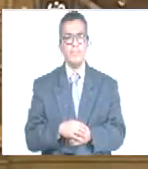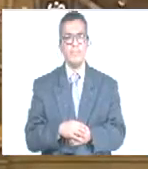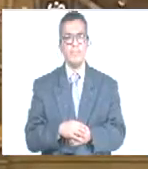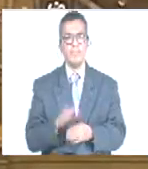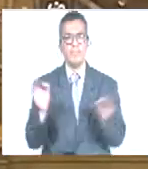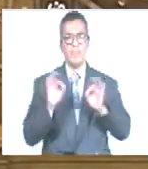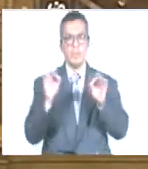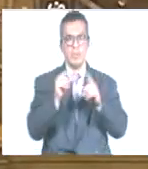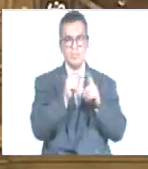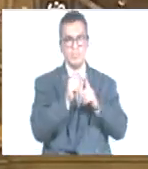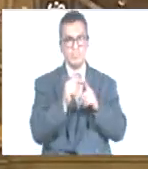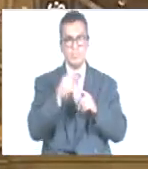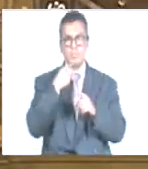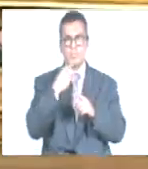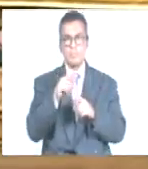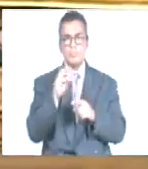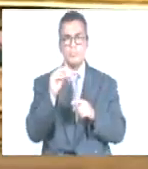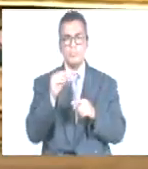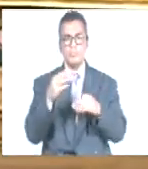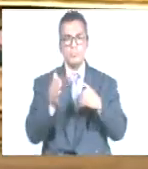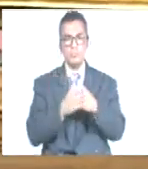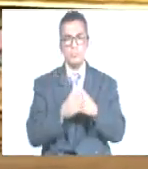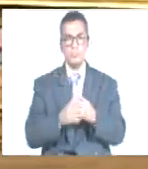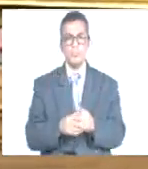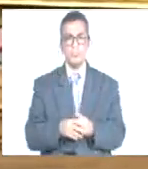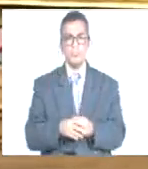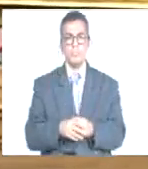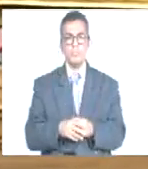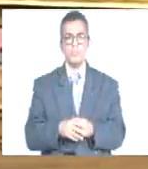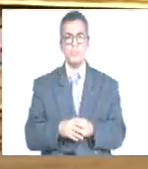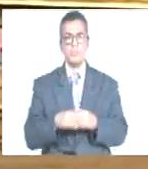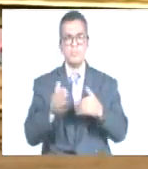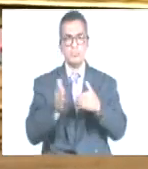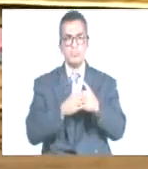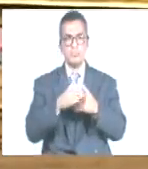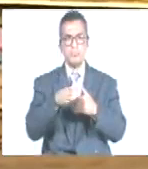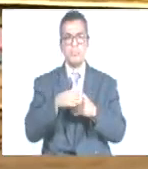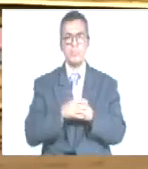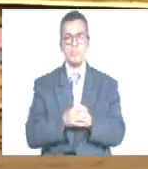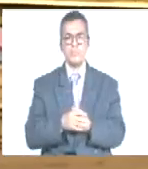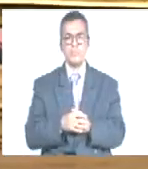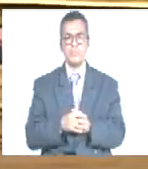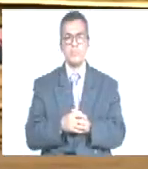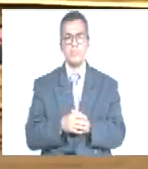Nadie más ha anotado el derecho de palabra. Se va a cerrar. Se cierra.